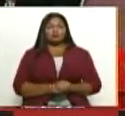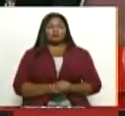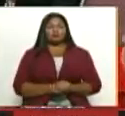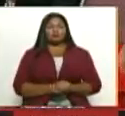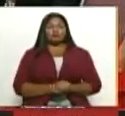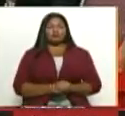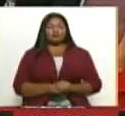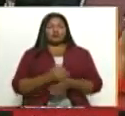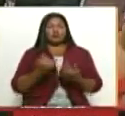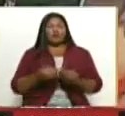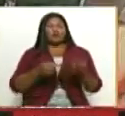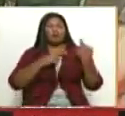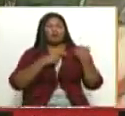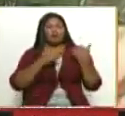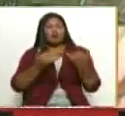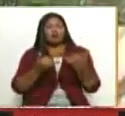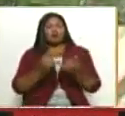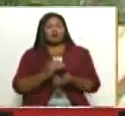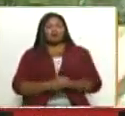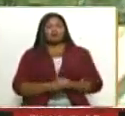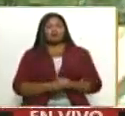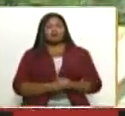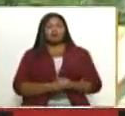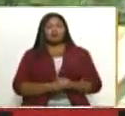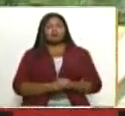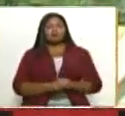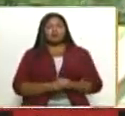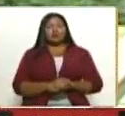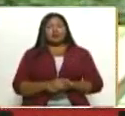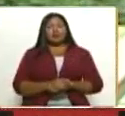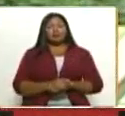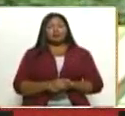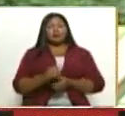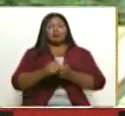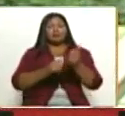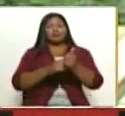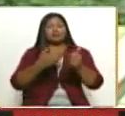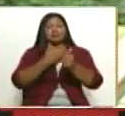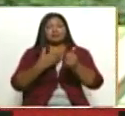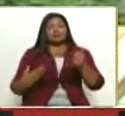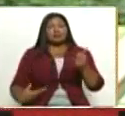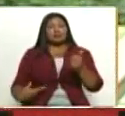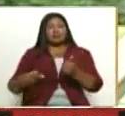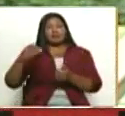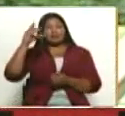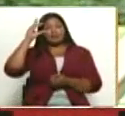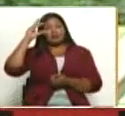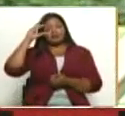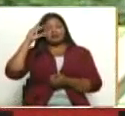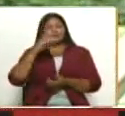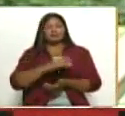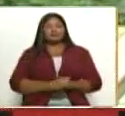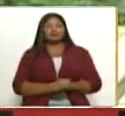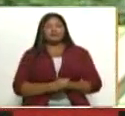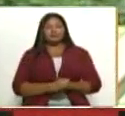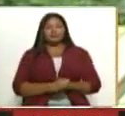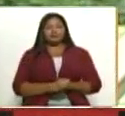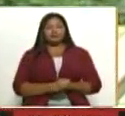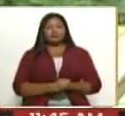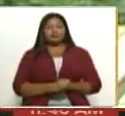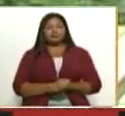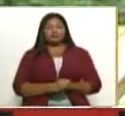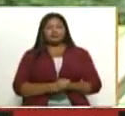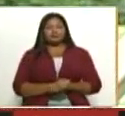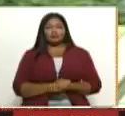Ahora le corresponde la palabra a la doctora Delcy Rodríguez Gómez, vicepresidenta ejecutiva de la